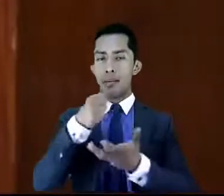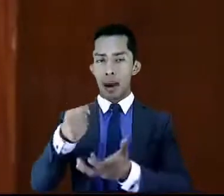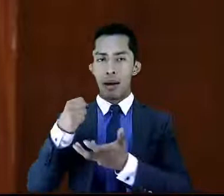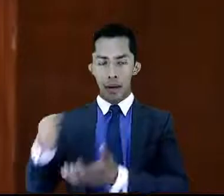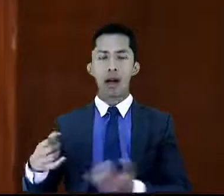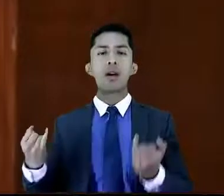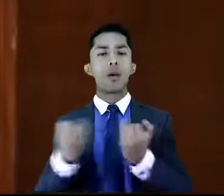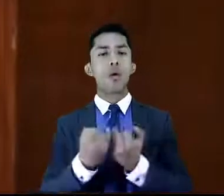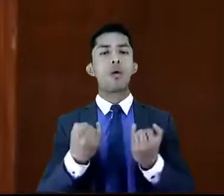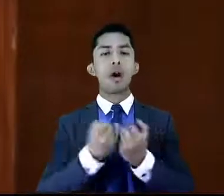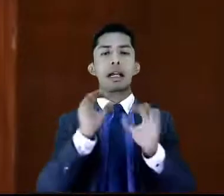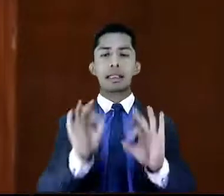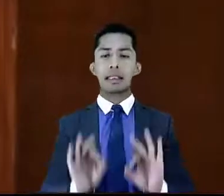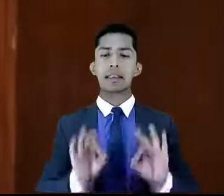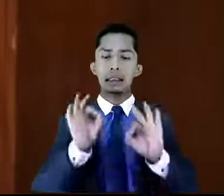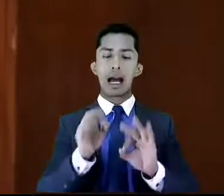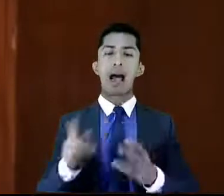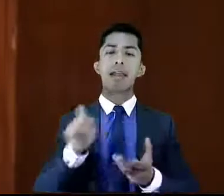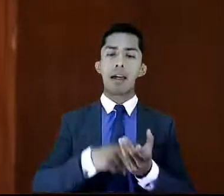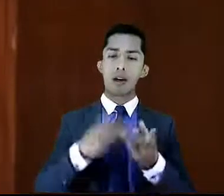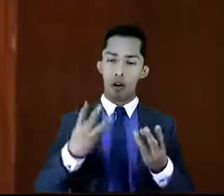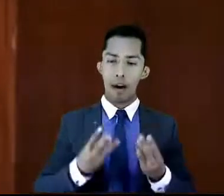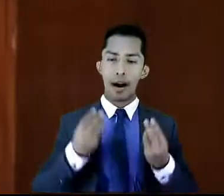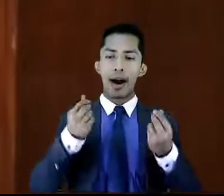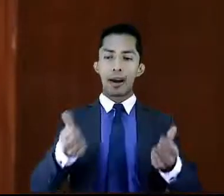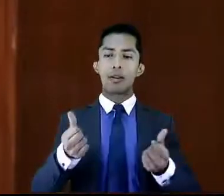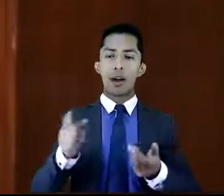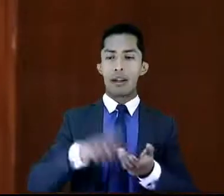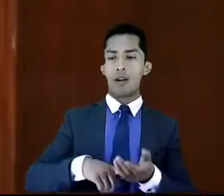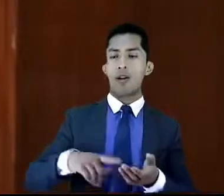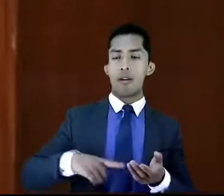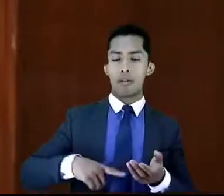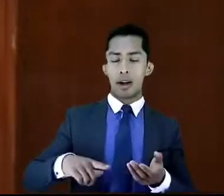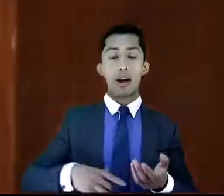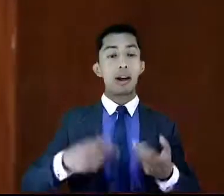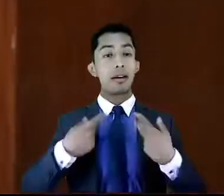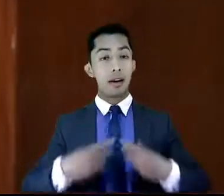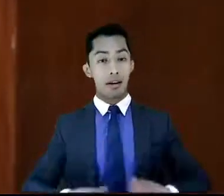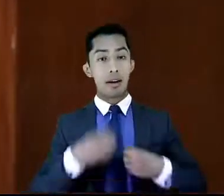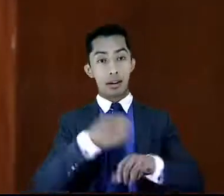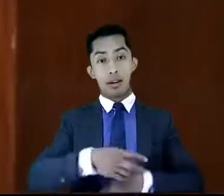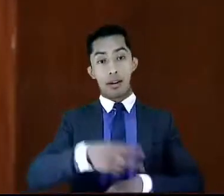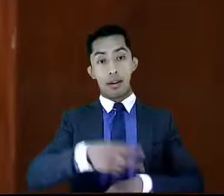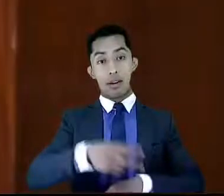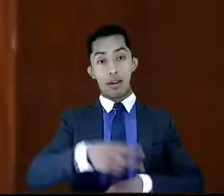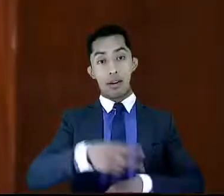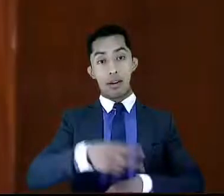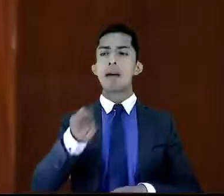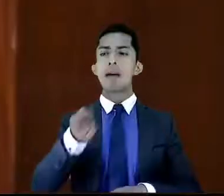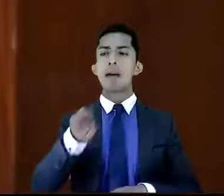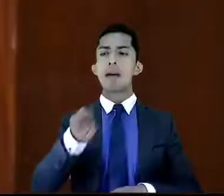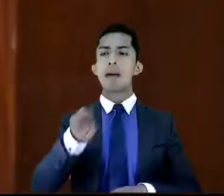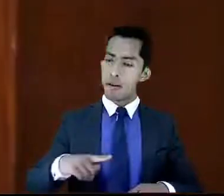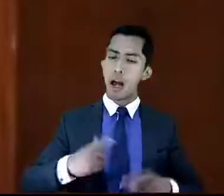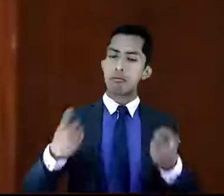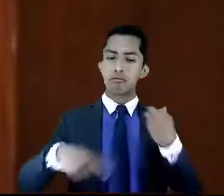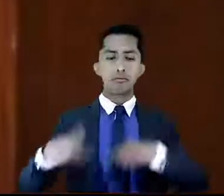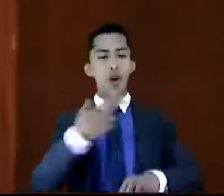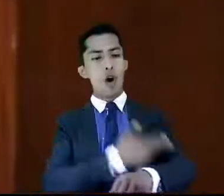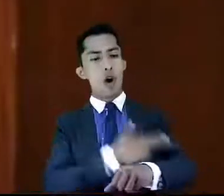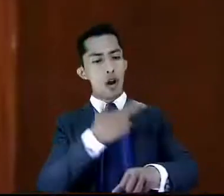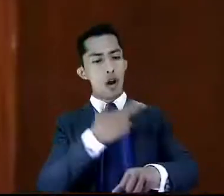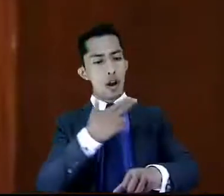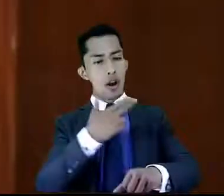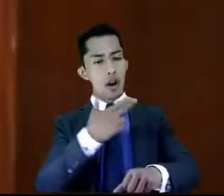gasto público. Los mexiquenses merecemos un gobierno honesto, transparente y que rinda